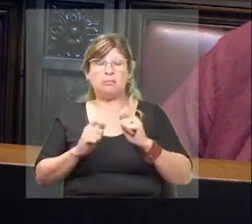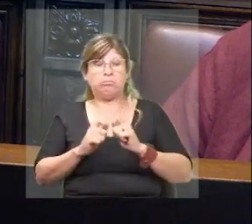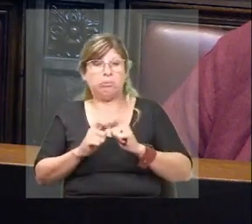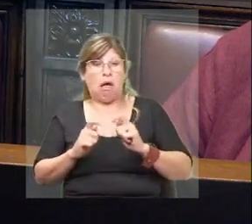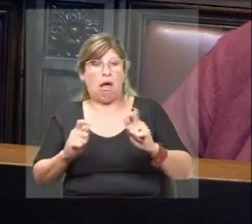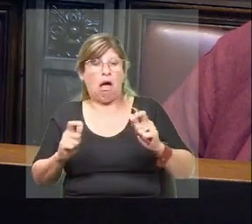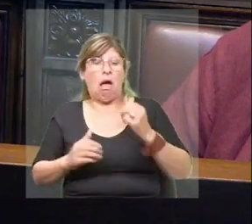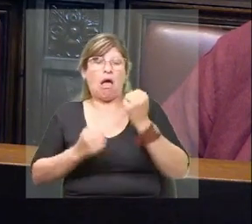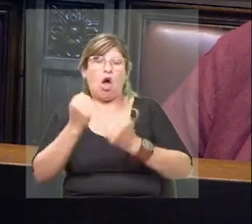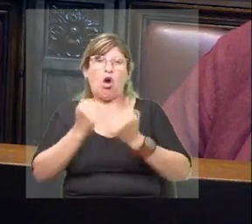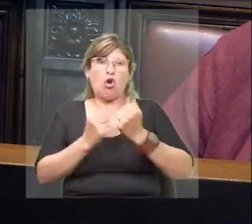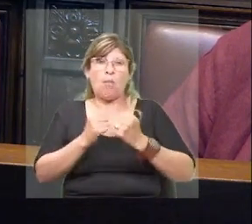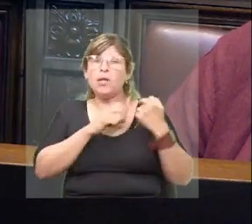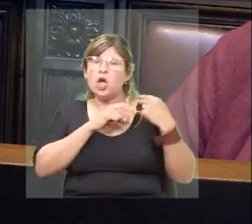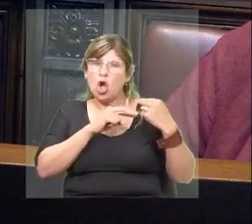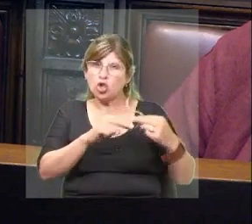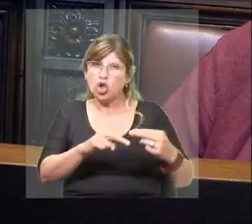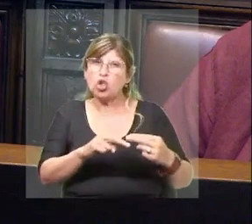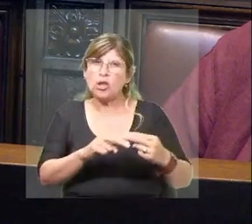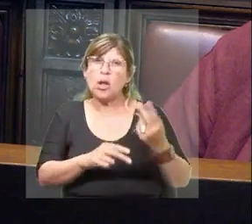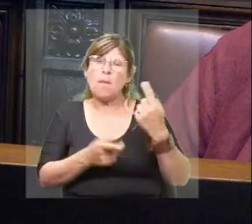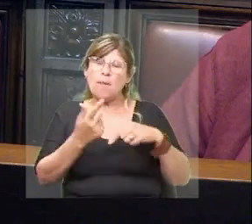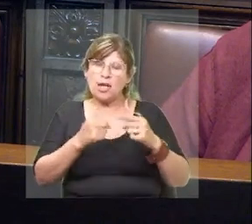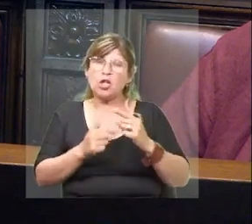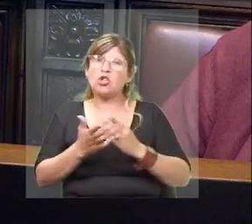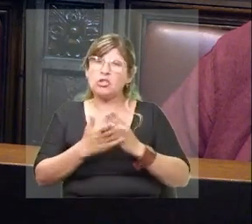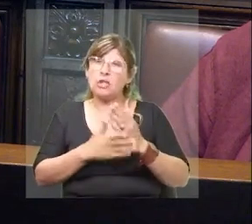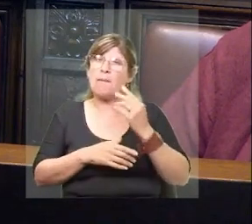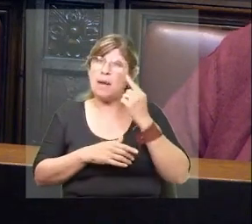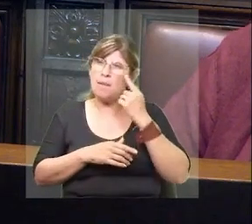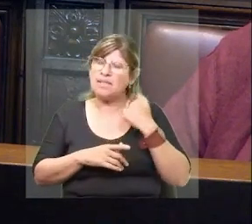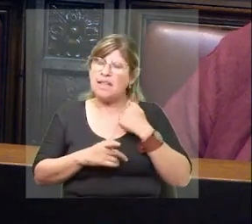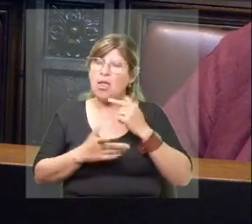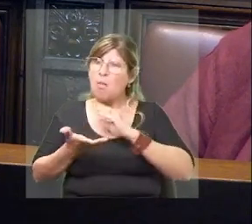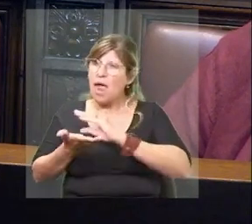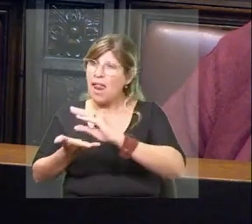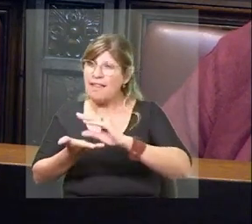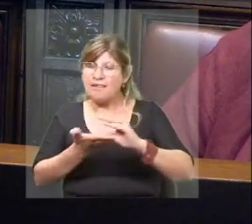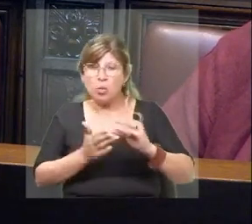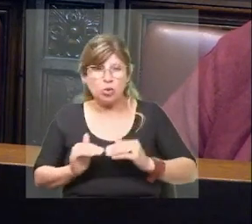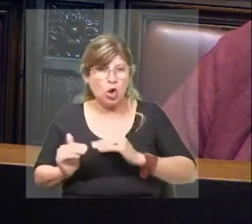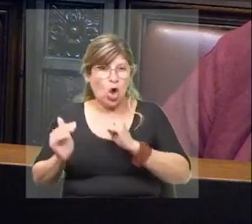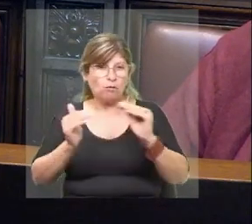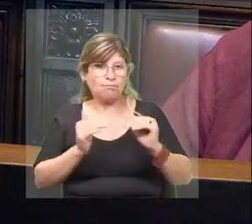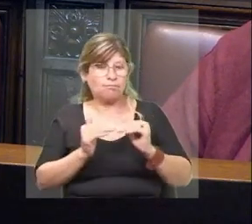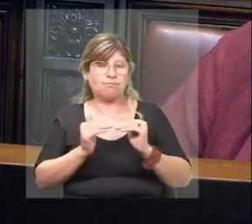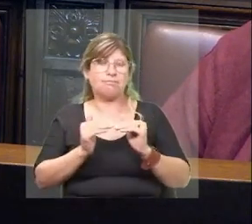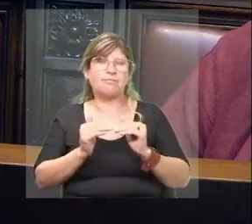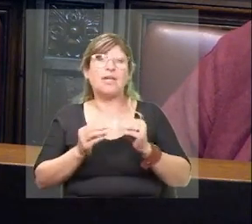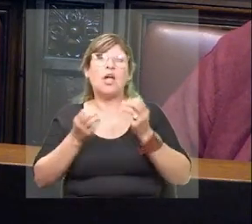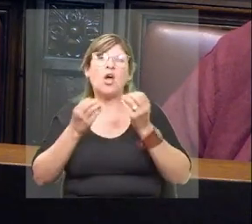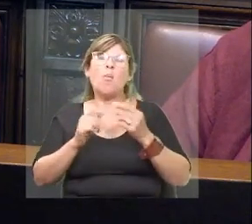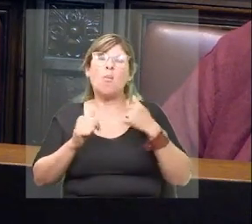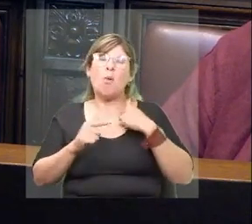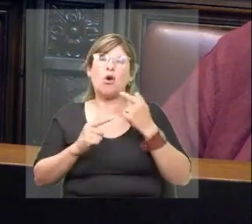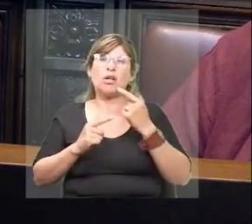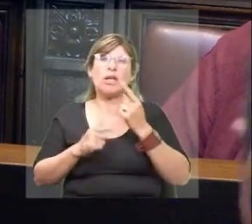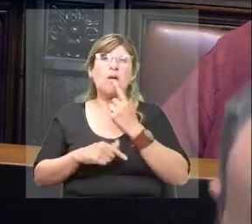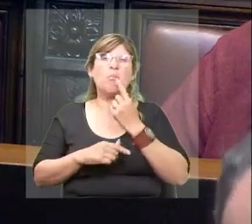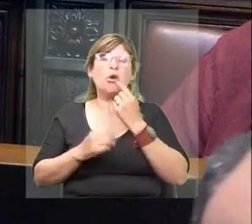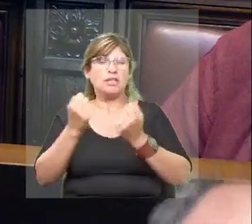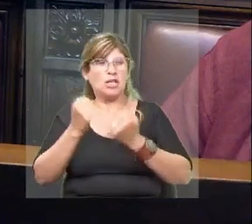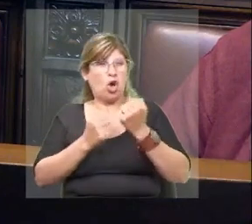económico sostenido, pero pensado para la distribución, porque política económica y